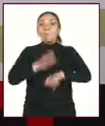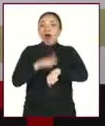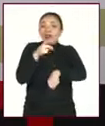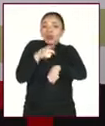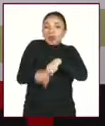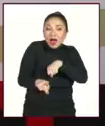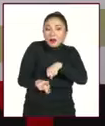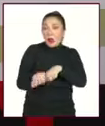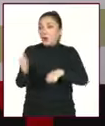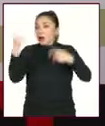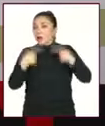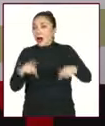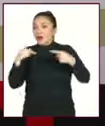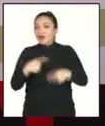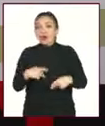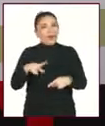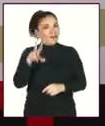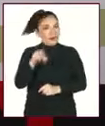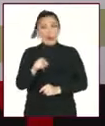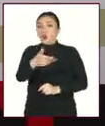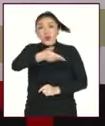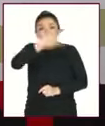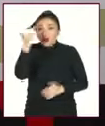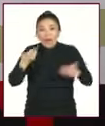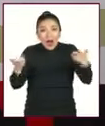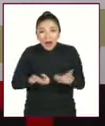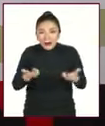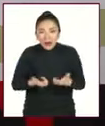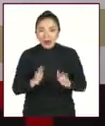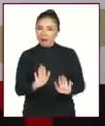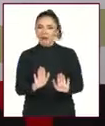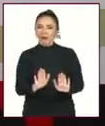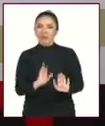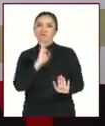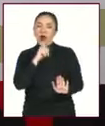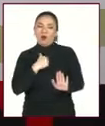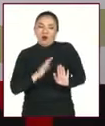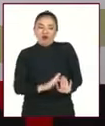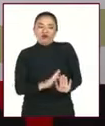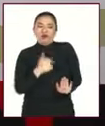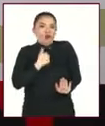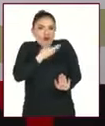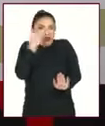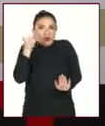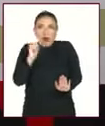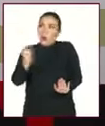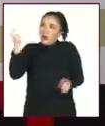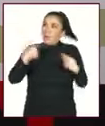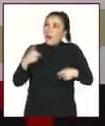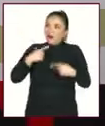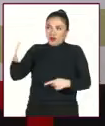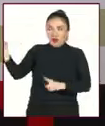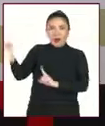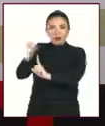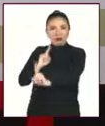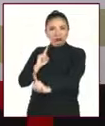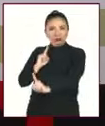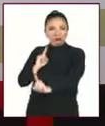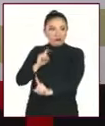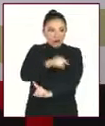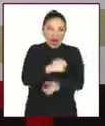más personas. O sea, si no sabemos hacer algo, parar. O sea, es válido decir, hasta aquí sé, hasta aquí puedo